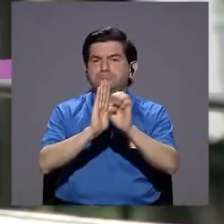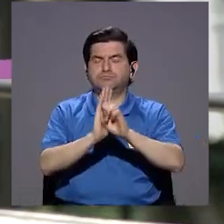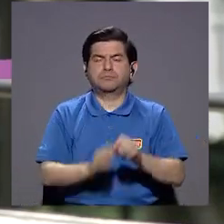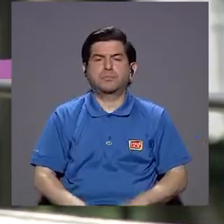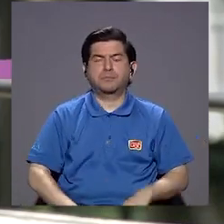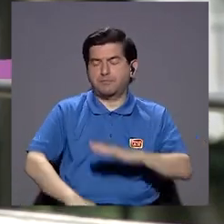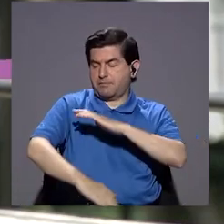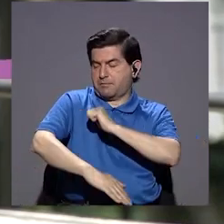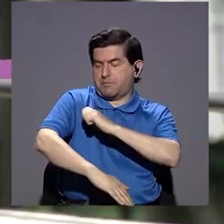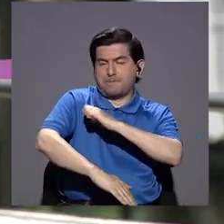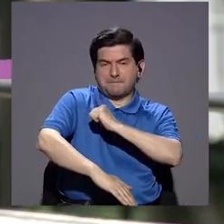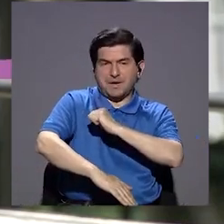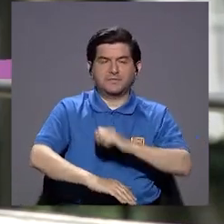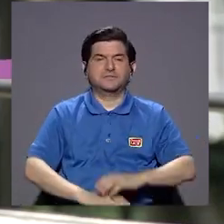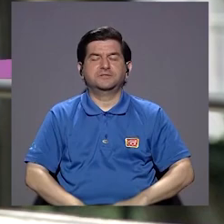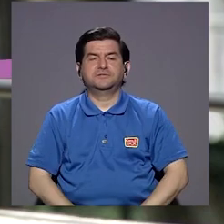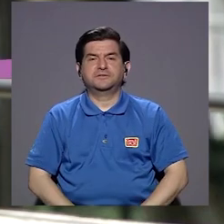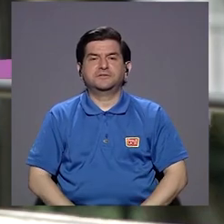por ejemplo